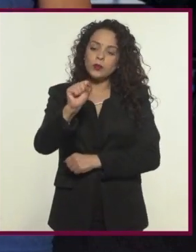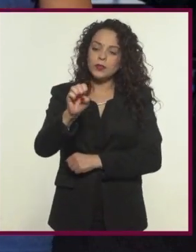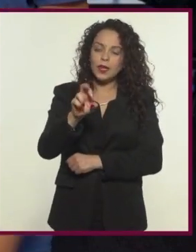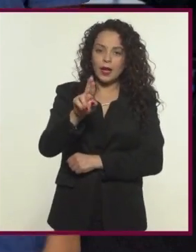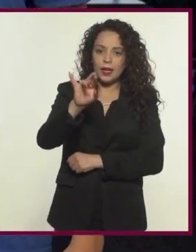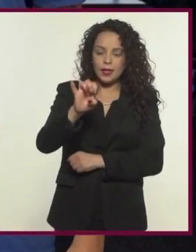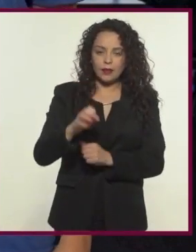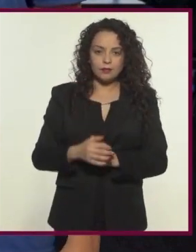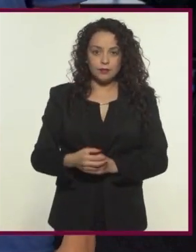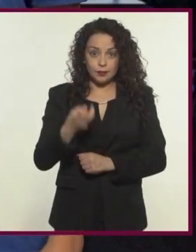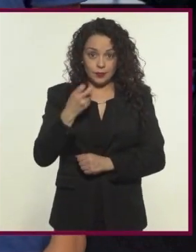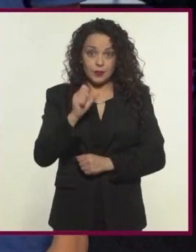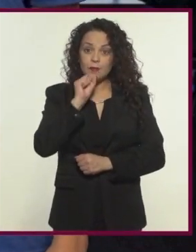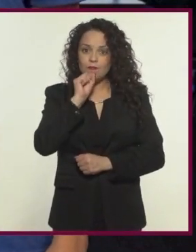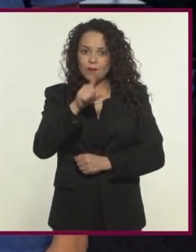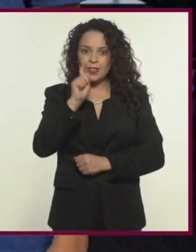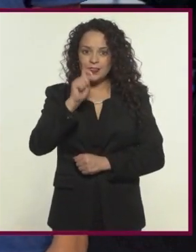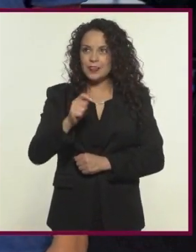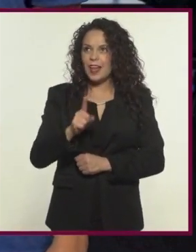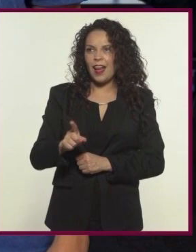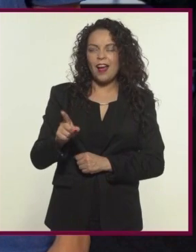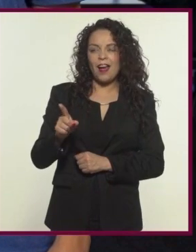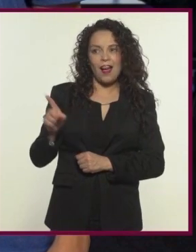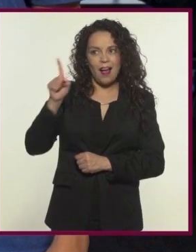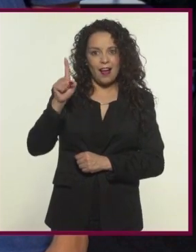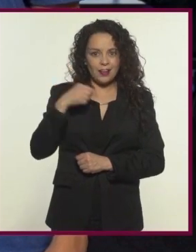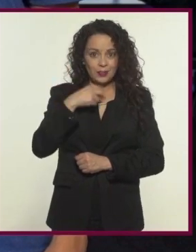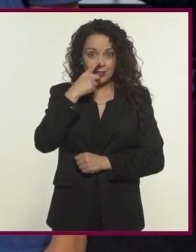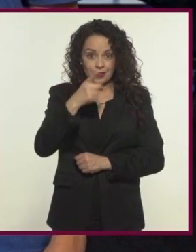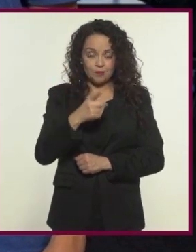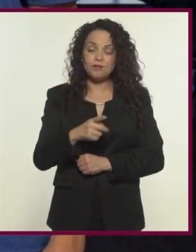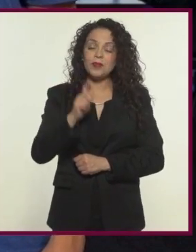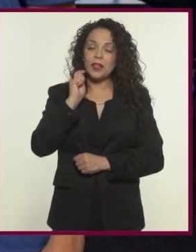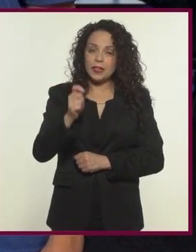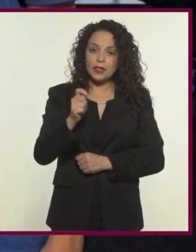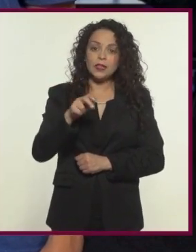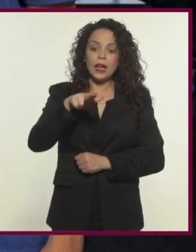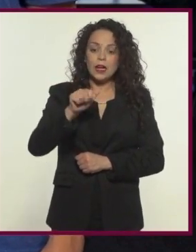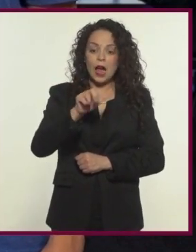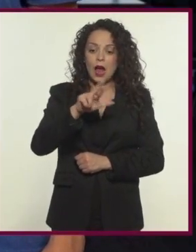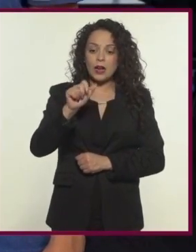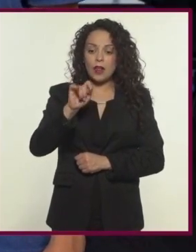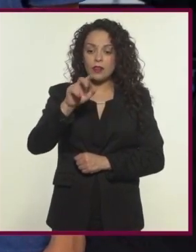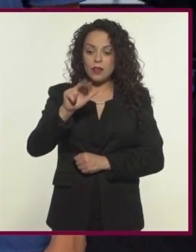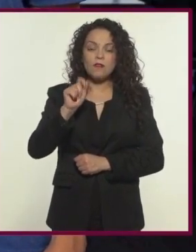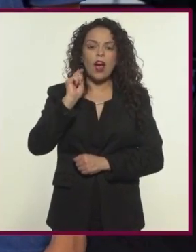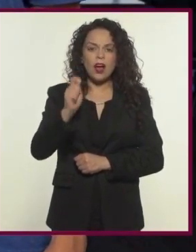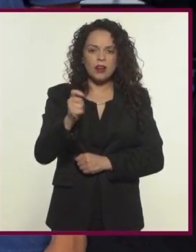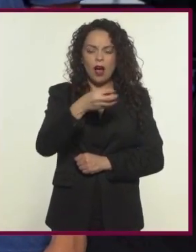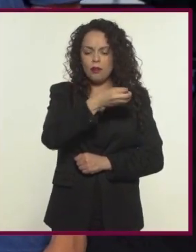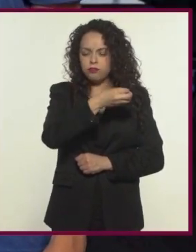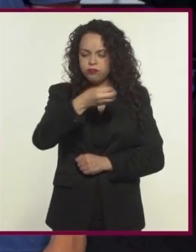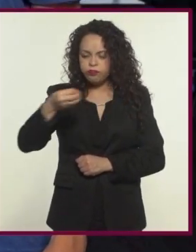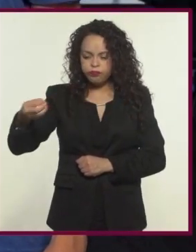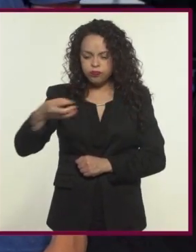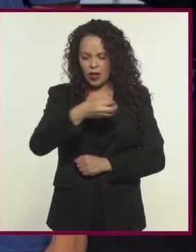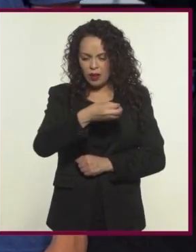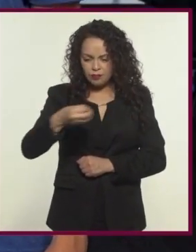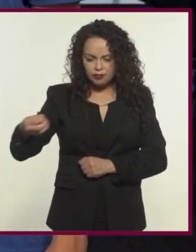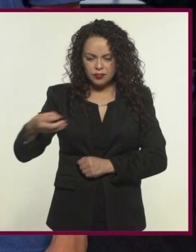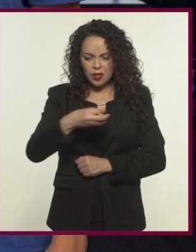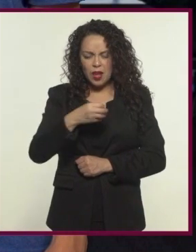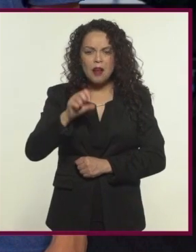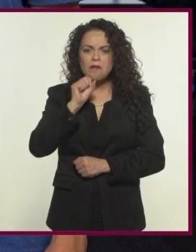o la serie. Aquí aplica también lo que comentamos arriba. En la narrativa hay ediciones lineales, que es la que usan la mayoría de